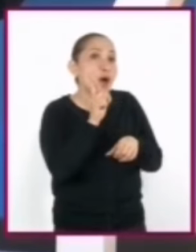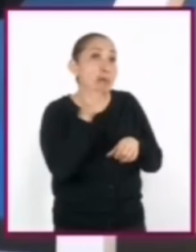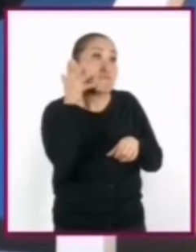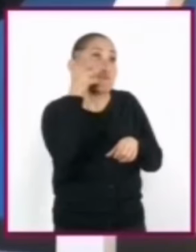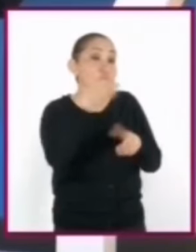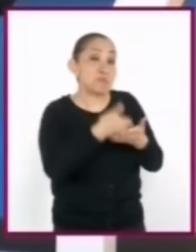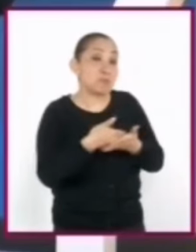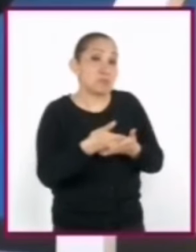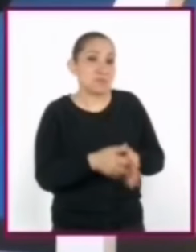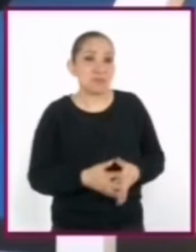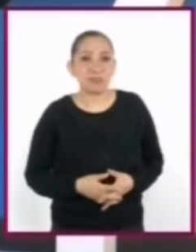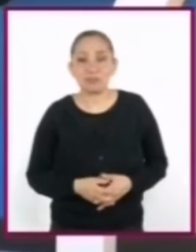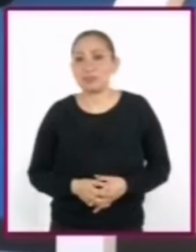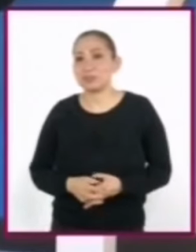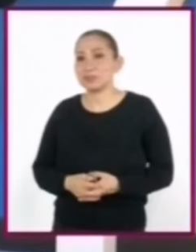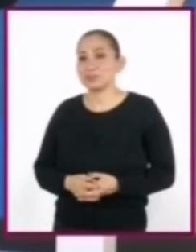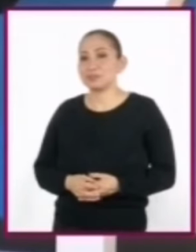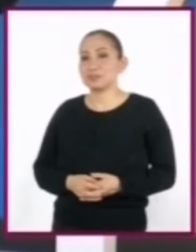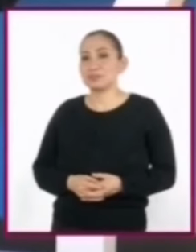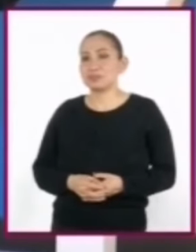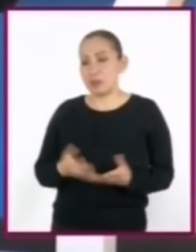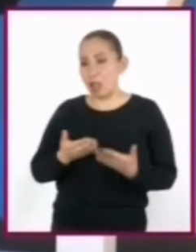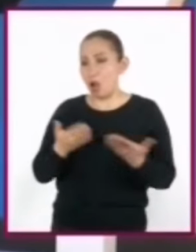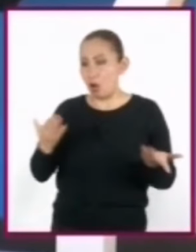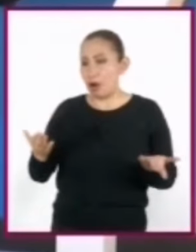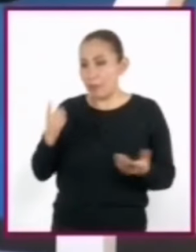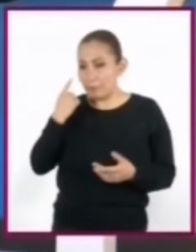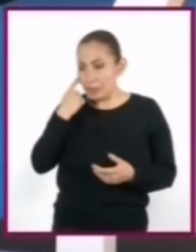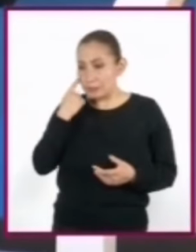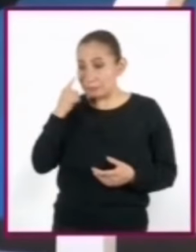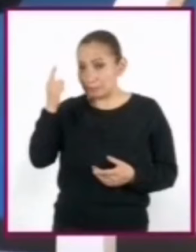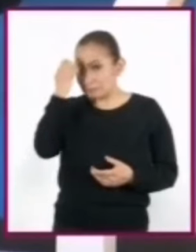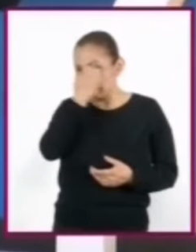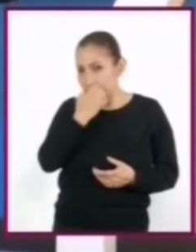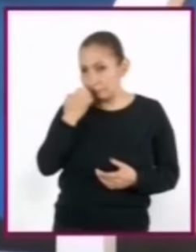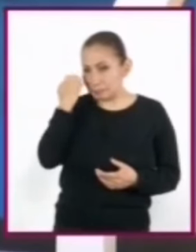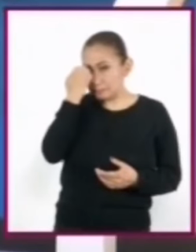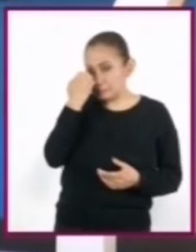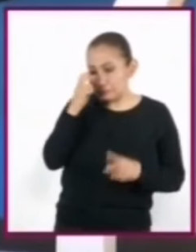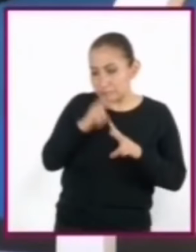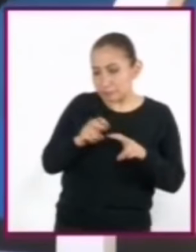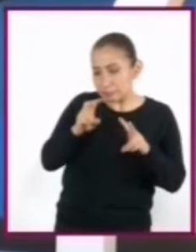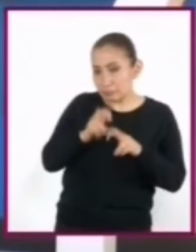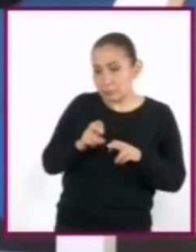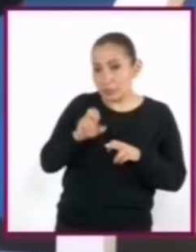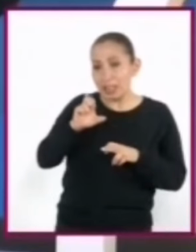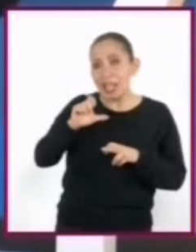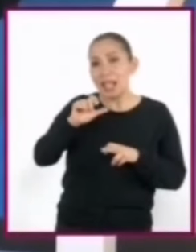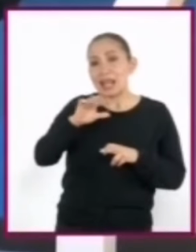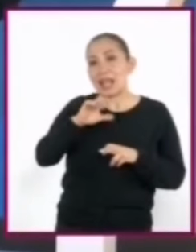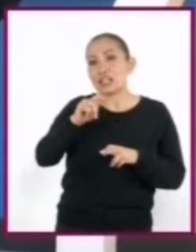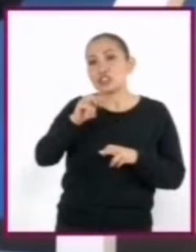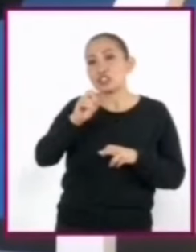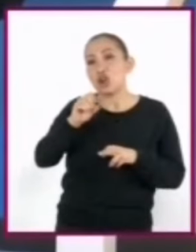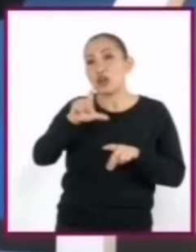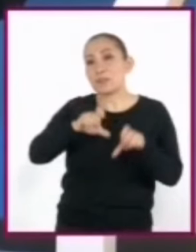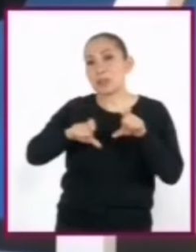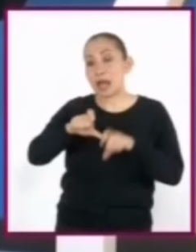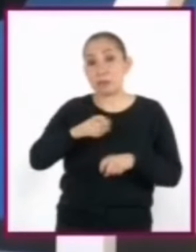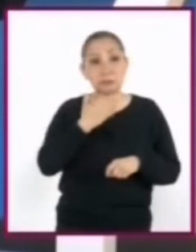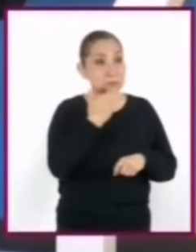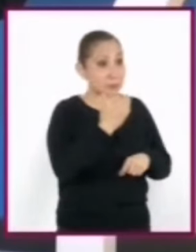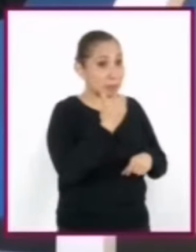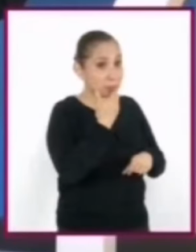bebé. ¿Qué te parece si ahora analizamos la electroquímica? Muy bien,